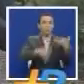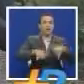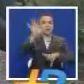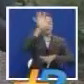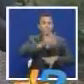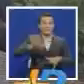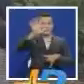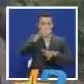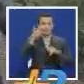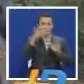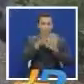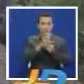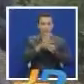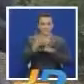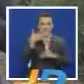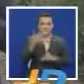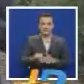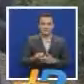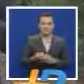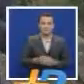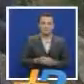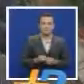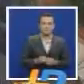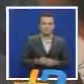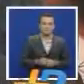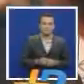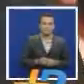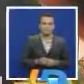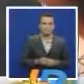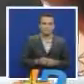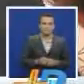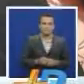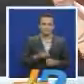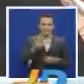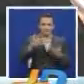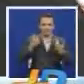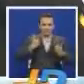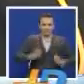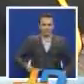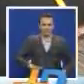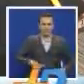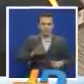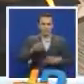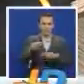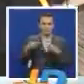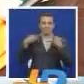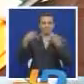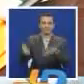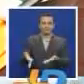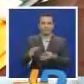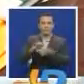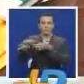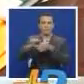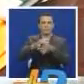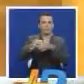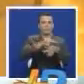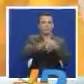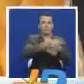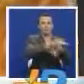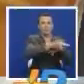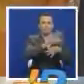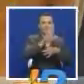será descentralizada. Vamos al informe. Estos son los uniformes oficiales que recibirán los municipios para los Juegos